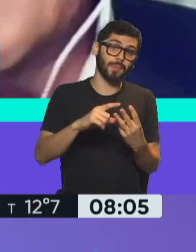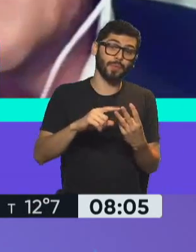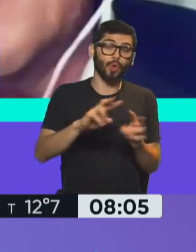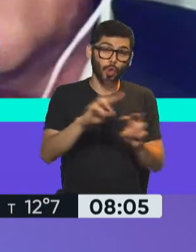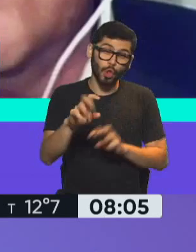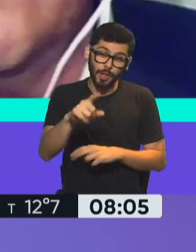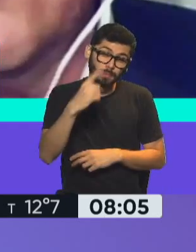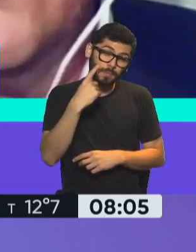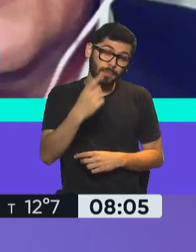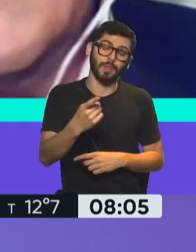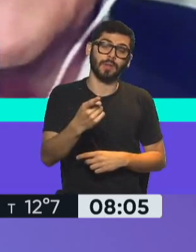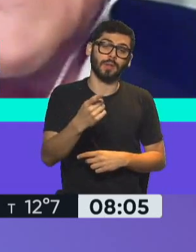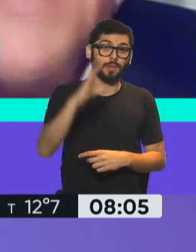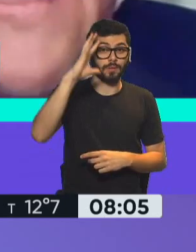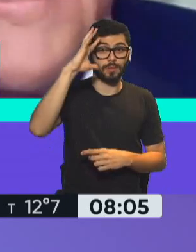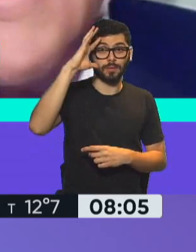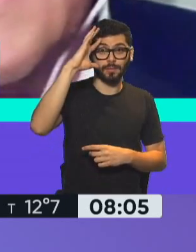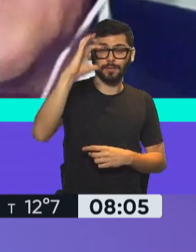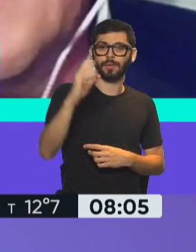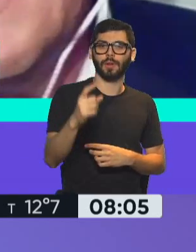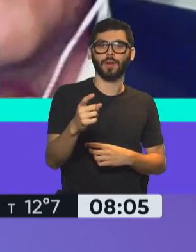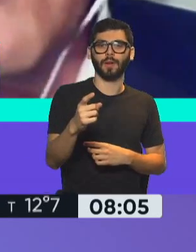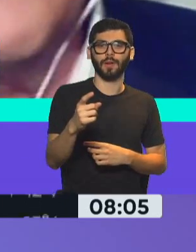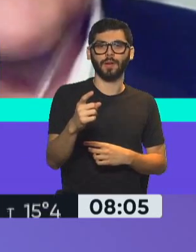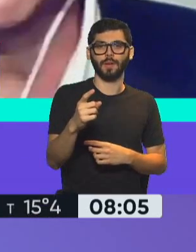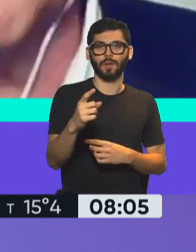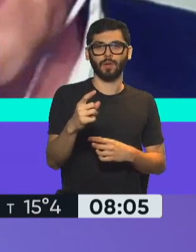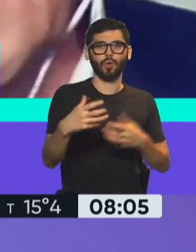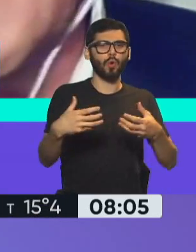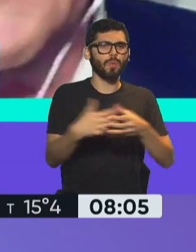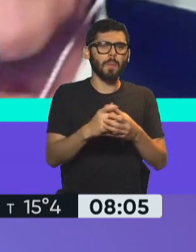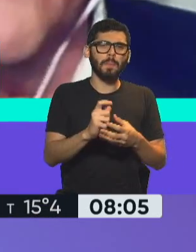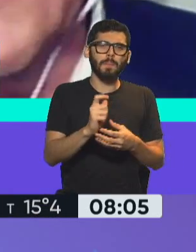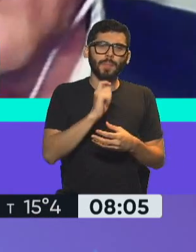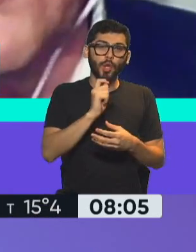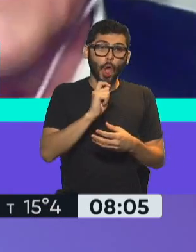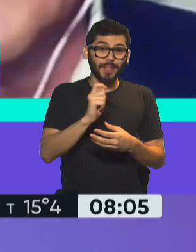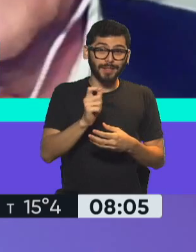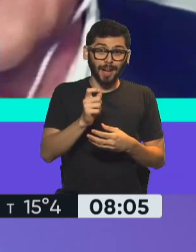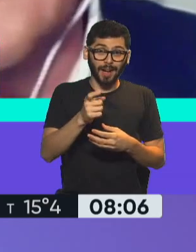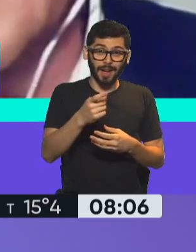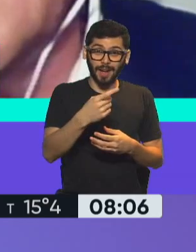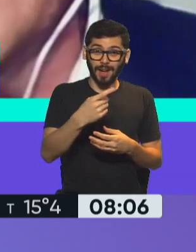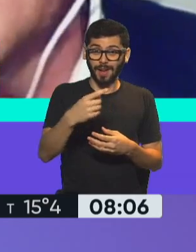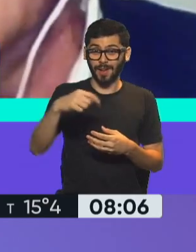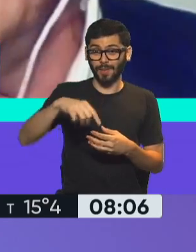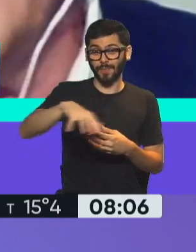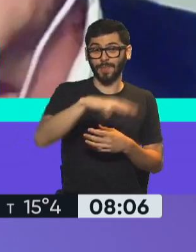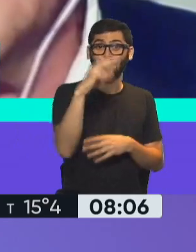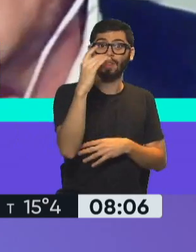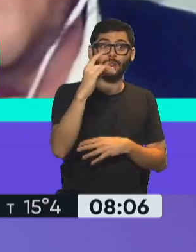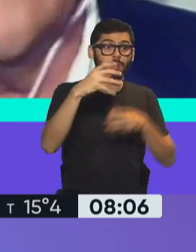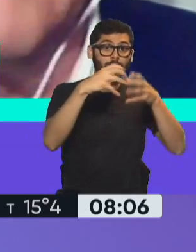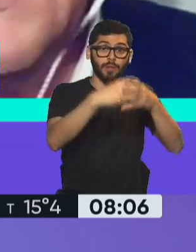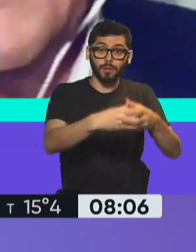recuerdan ustedes que hubo la necesidad de sacar a un grupo muy grande de periodistas que estaban cubriendo notas aquí en La Paz y